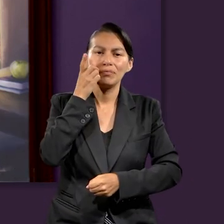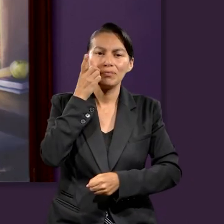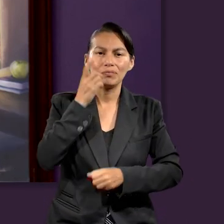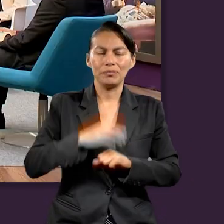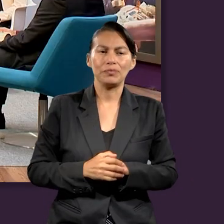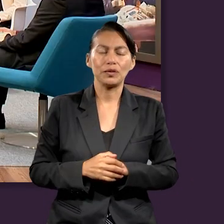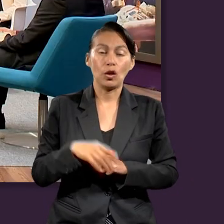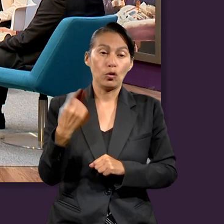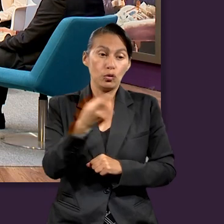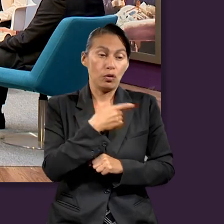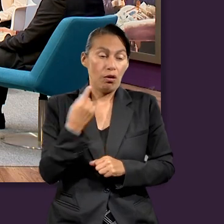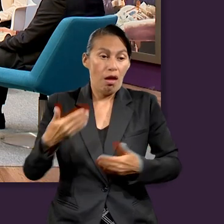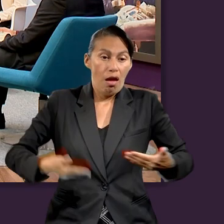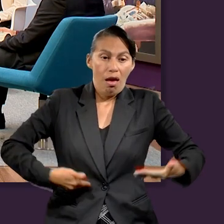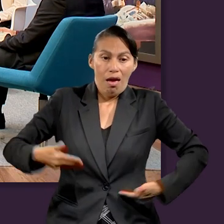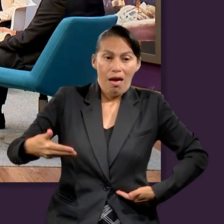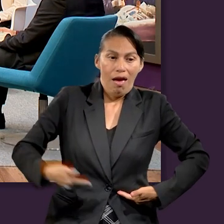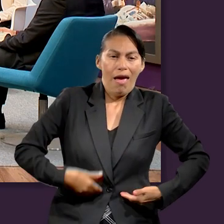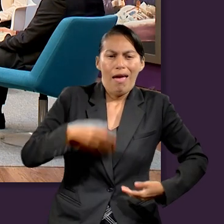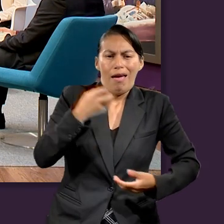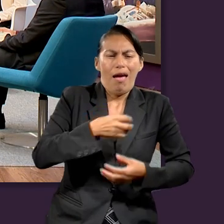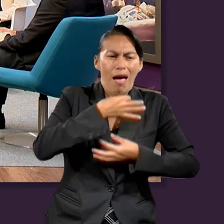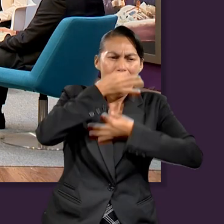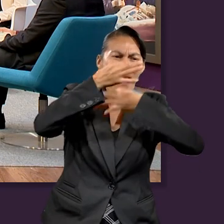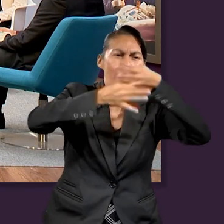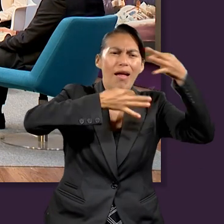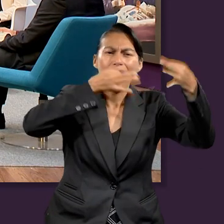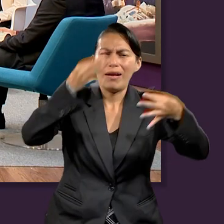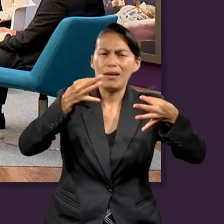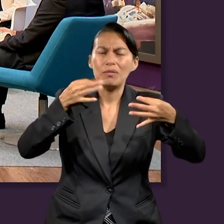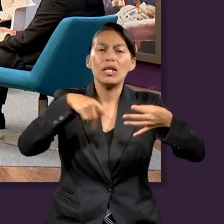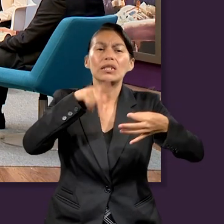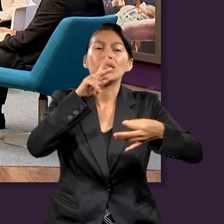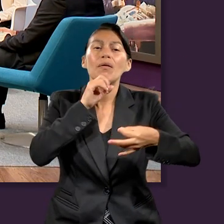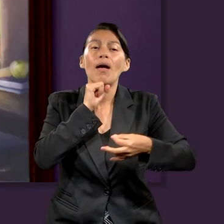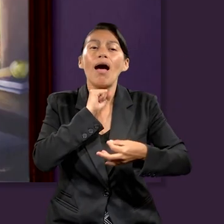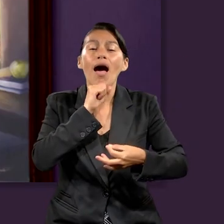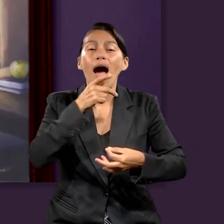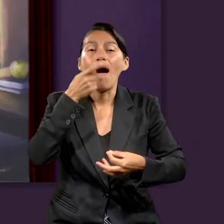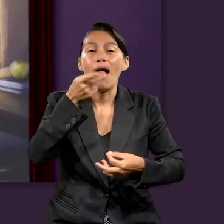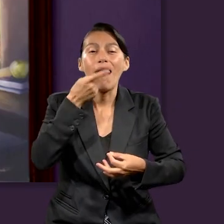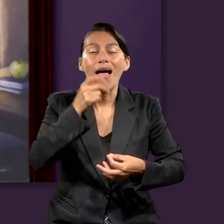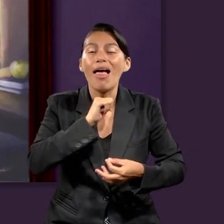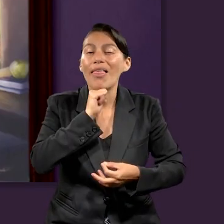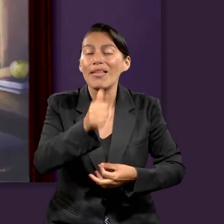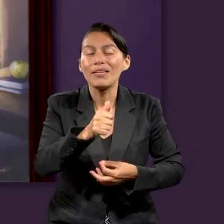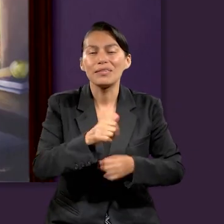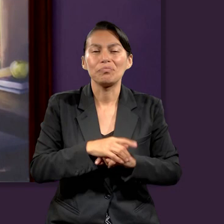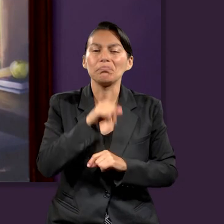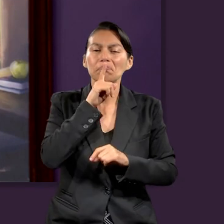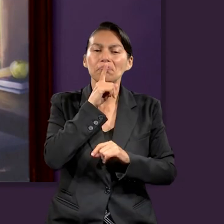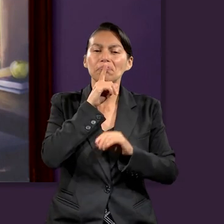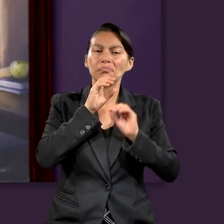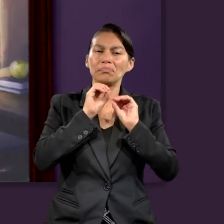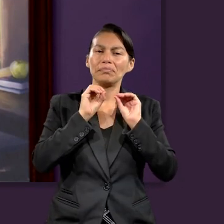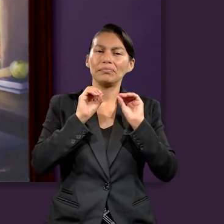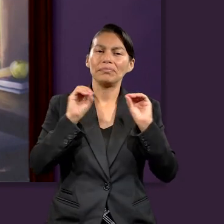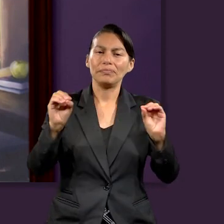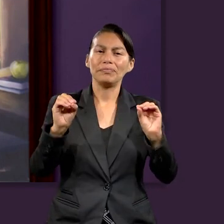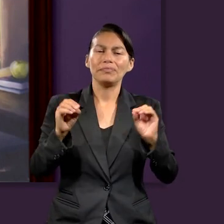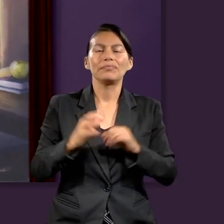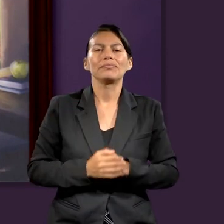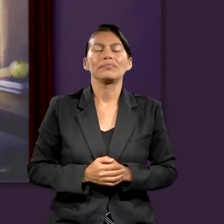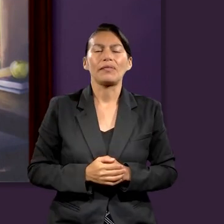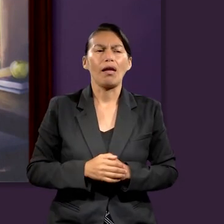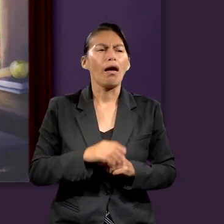de predicación. Es actuación sin palabras y de esta forma nosotros vamos y predicamos en varios lugares acerca del mensaje